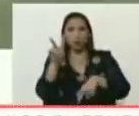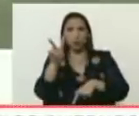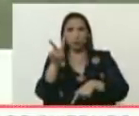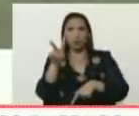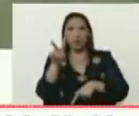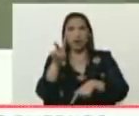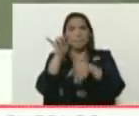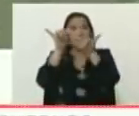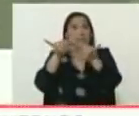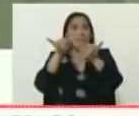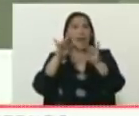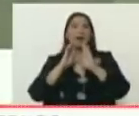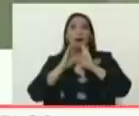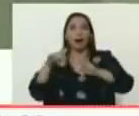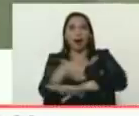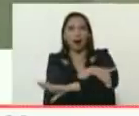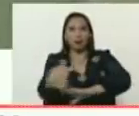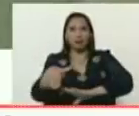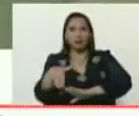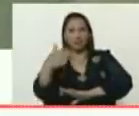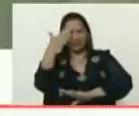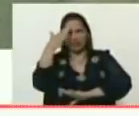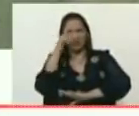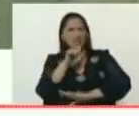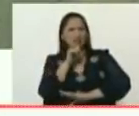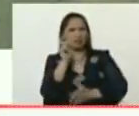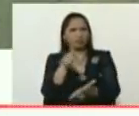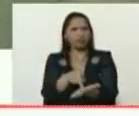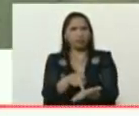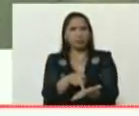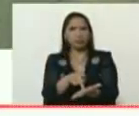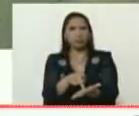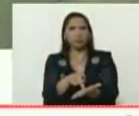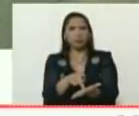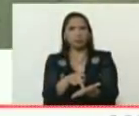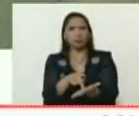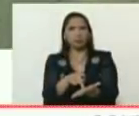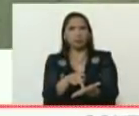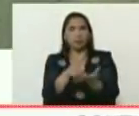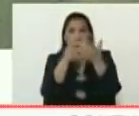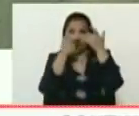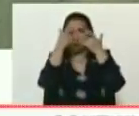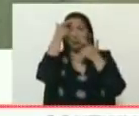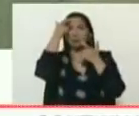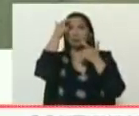en esa calle, ¿saben quién estuvo? Hugo Chávez.